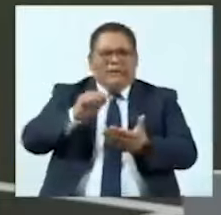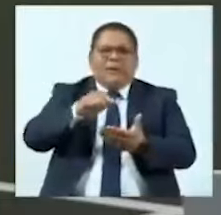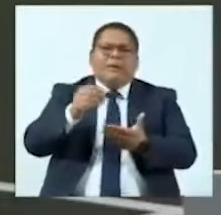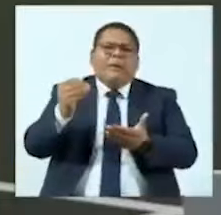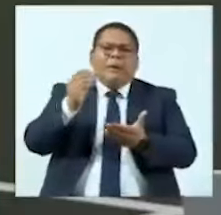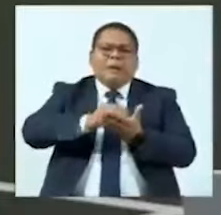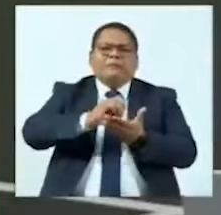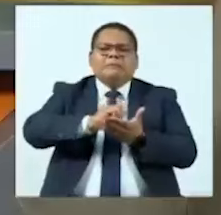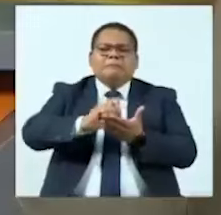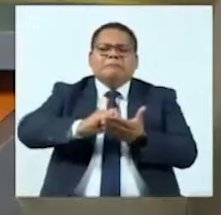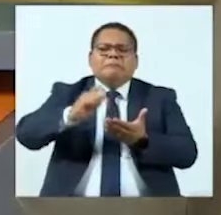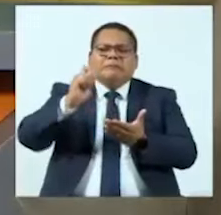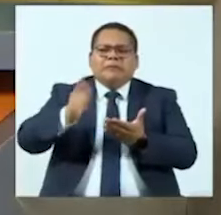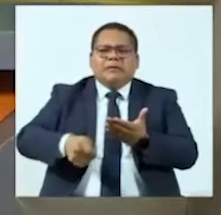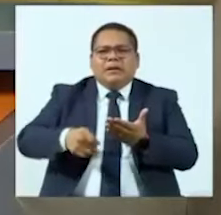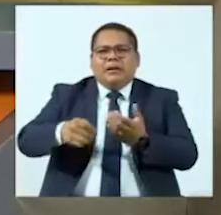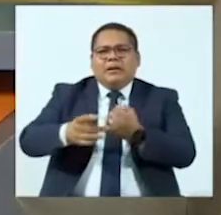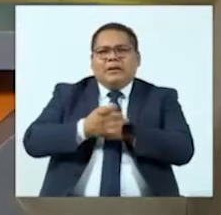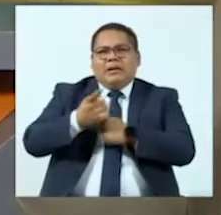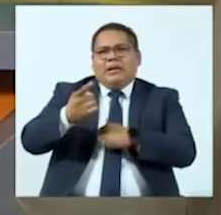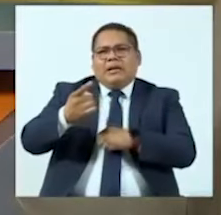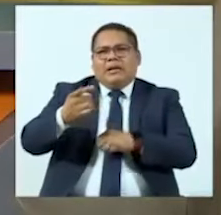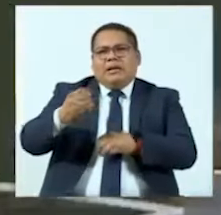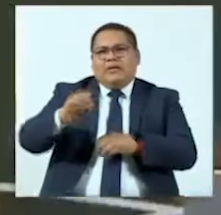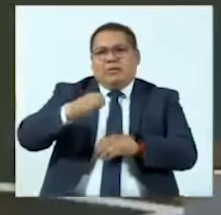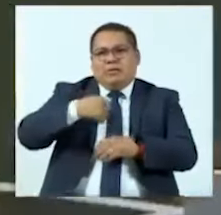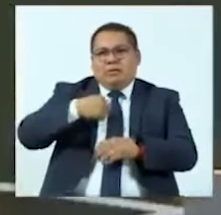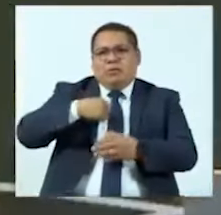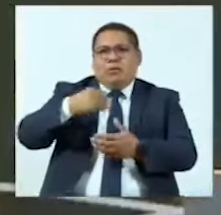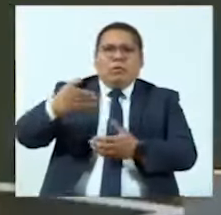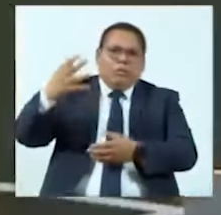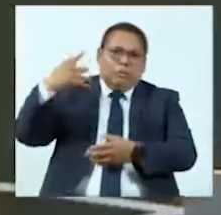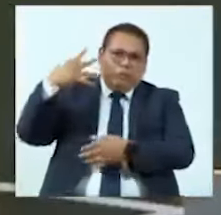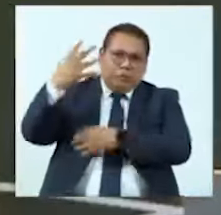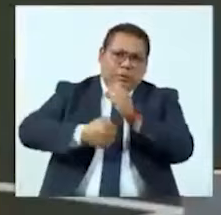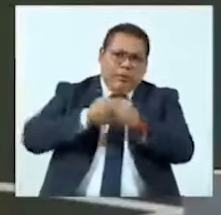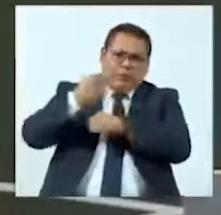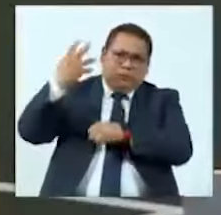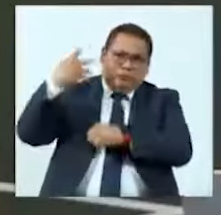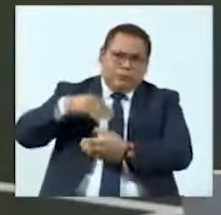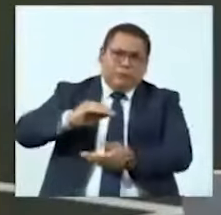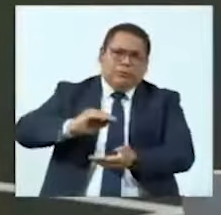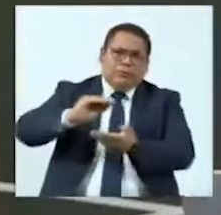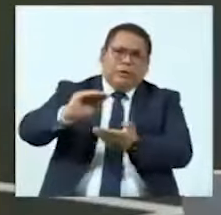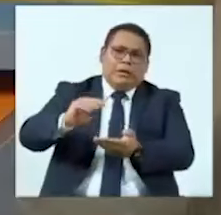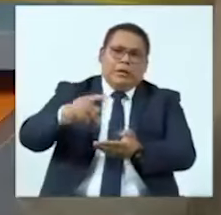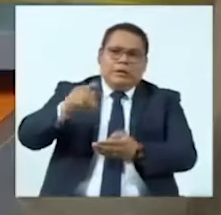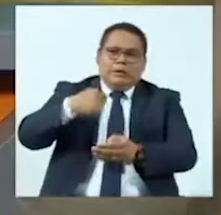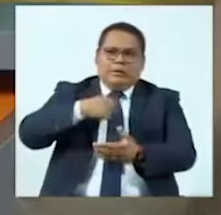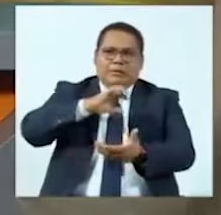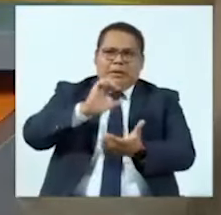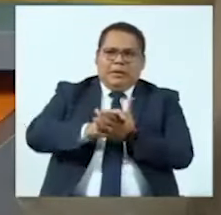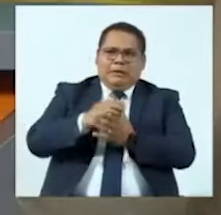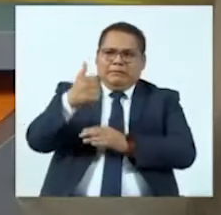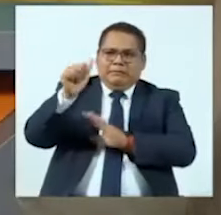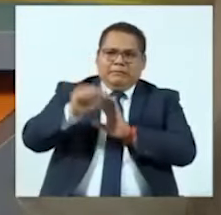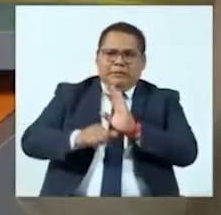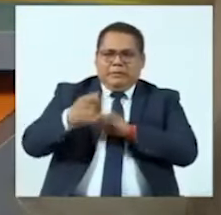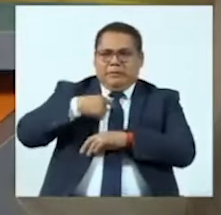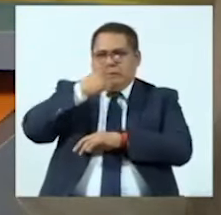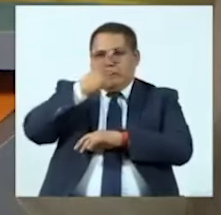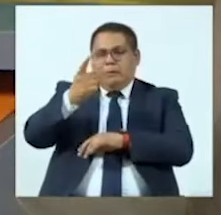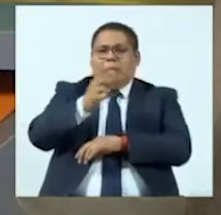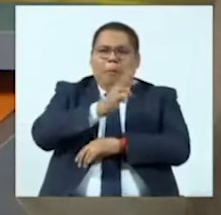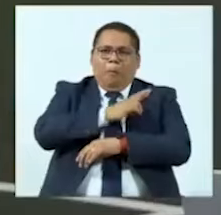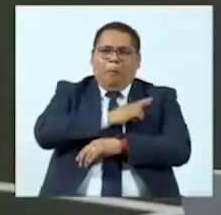el acta No necesariamente Porque si yo presento un acta de hace 5 años pero si me casé hace meses yo ahí estoy diciendo que soy soltero sin embargo